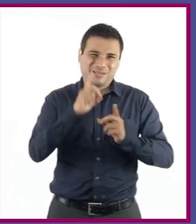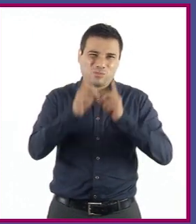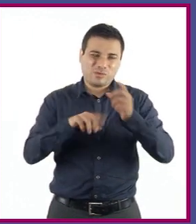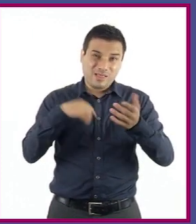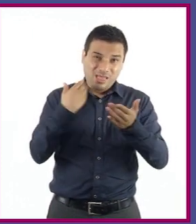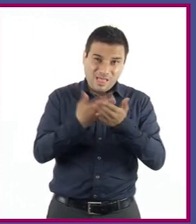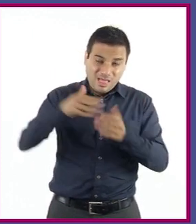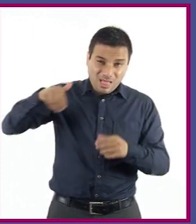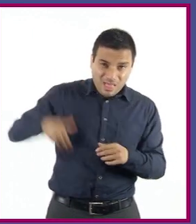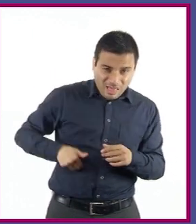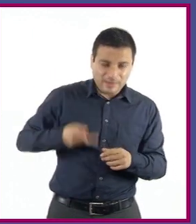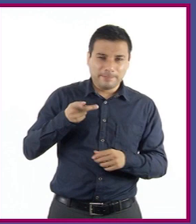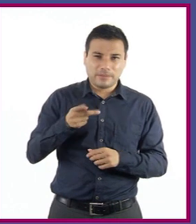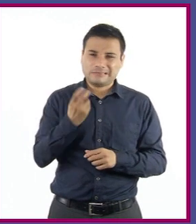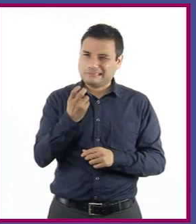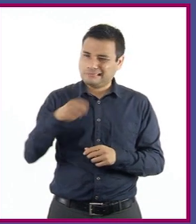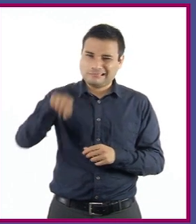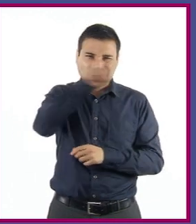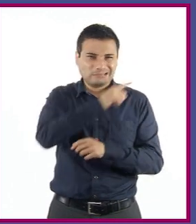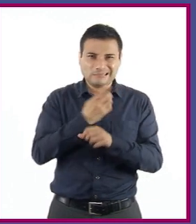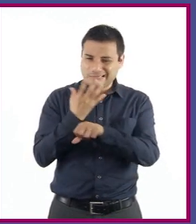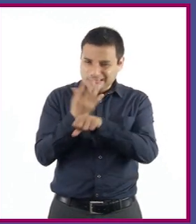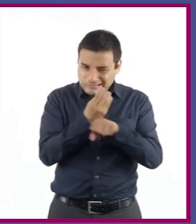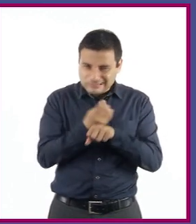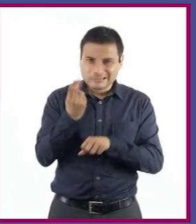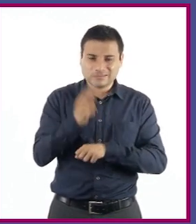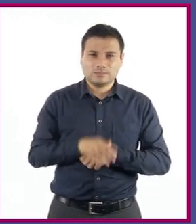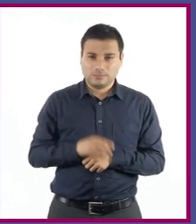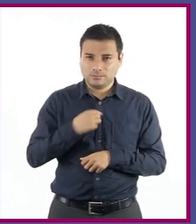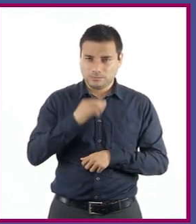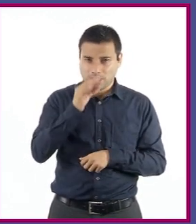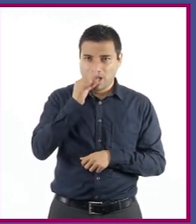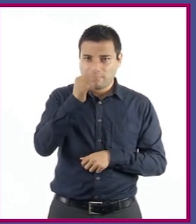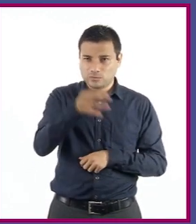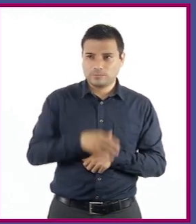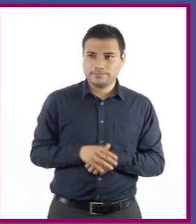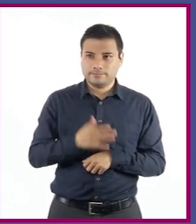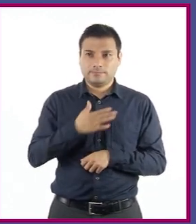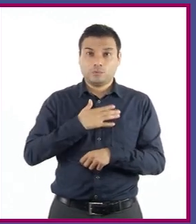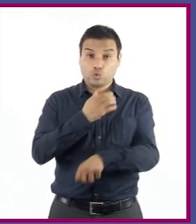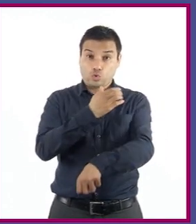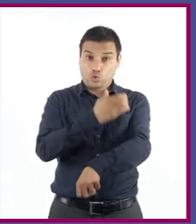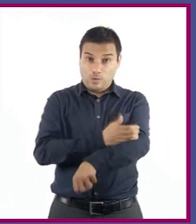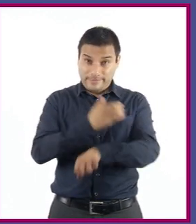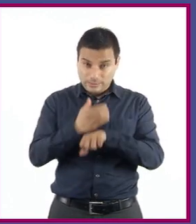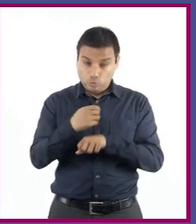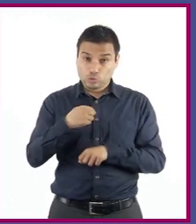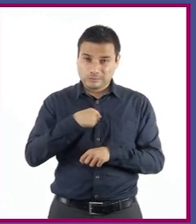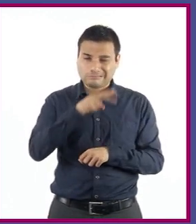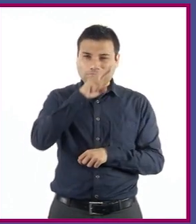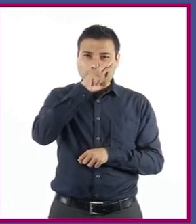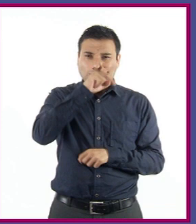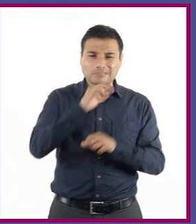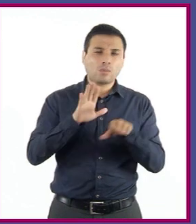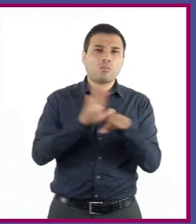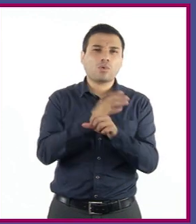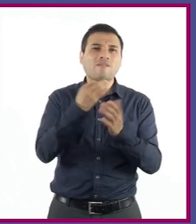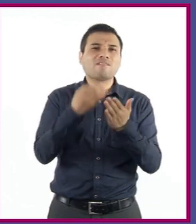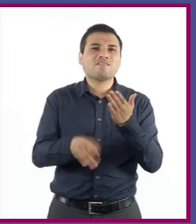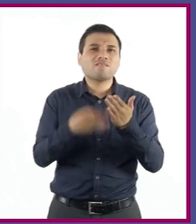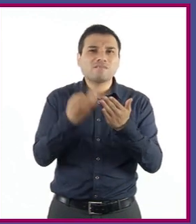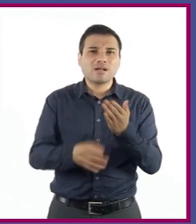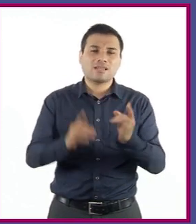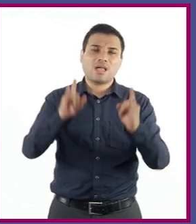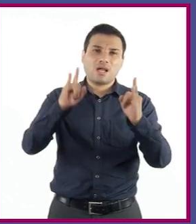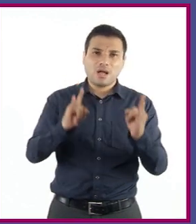consideramos importante atender esta situación. En conclusión, mis compañeros y una servidora estamos preocupados por la falta de mantenimiento de